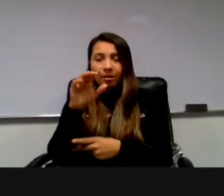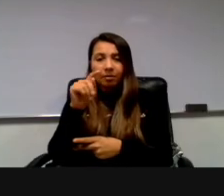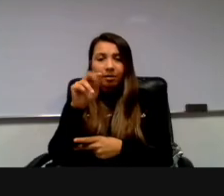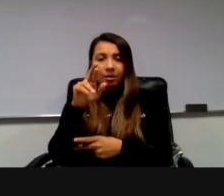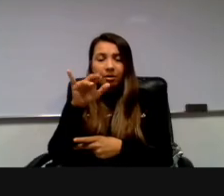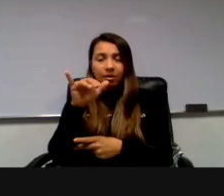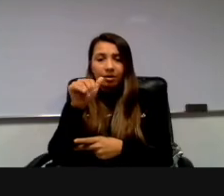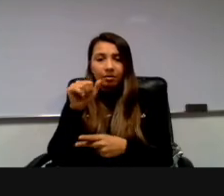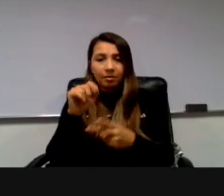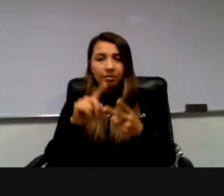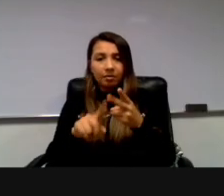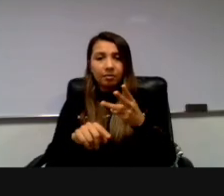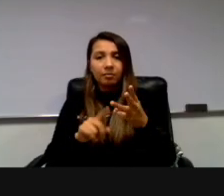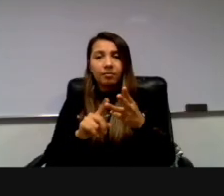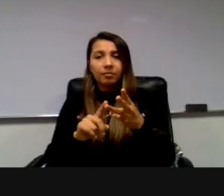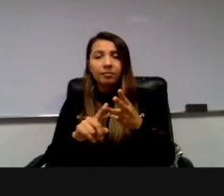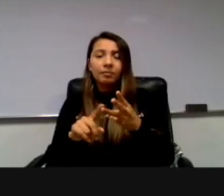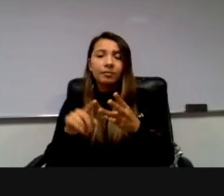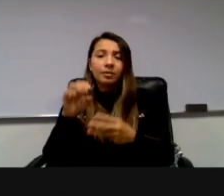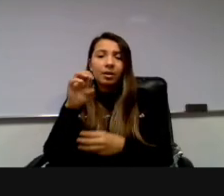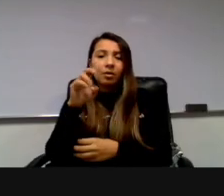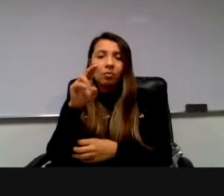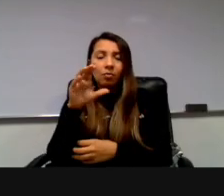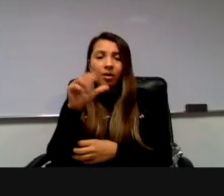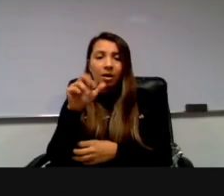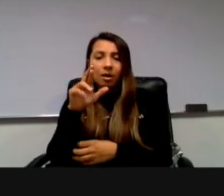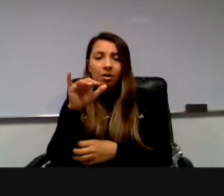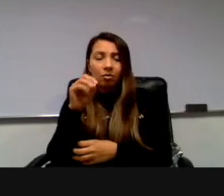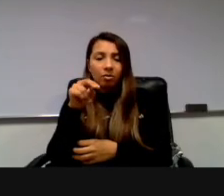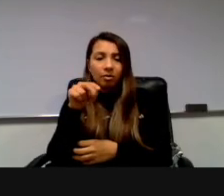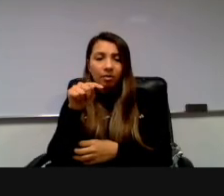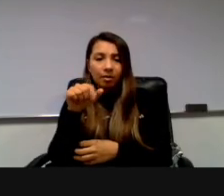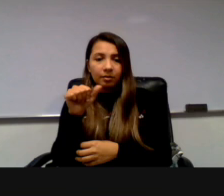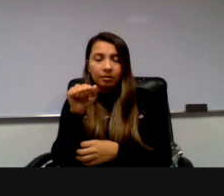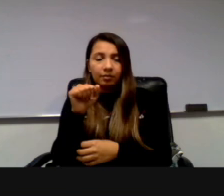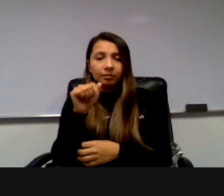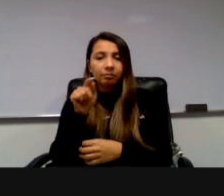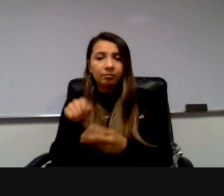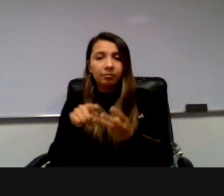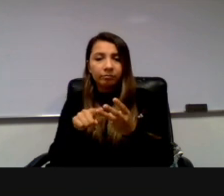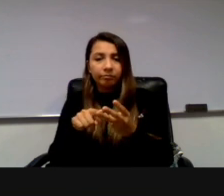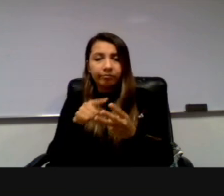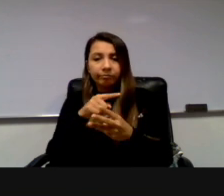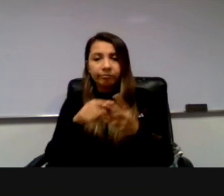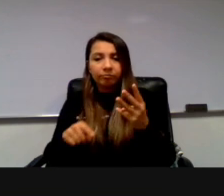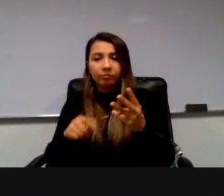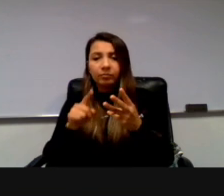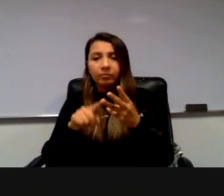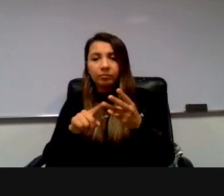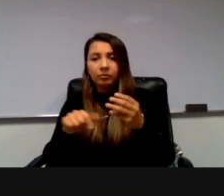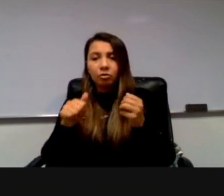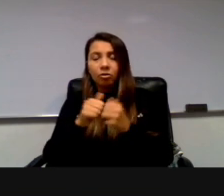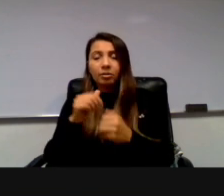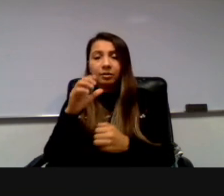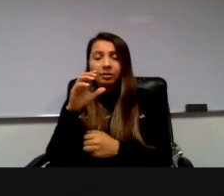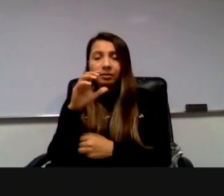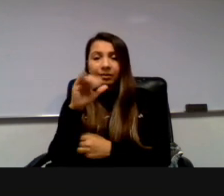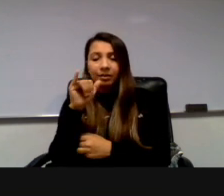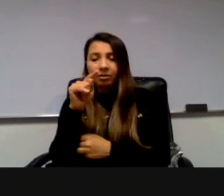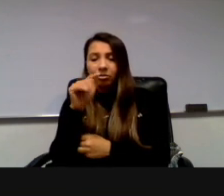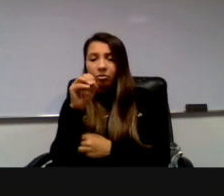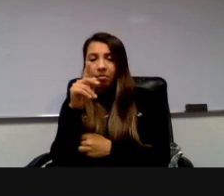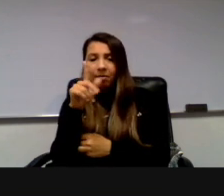los eucariontes, en particular el nucleocitoplasma, ¿no? Porque también las mitocondrias y